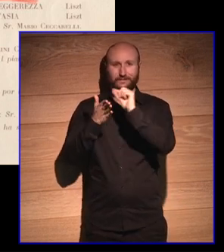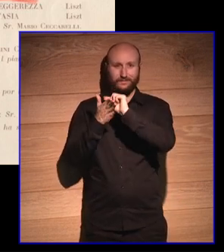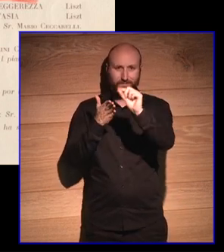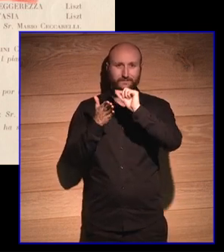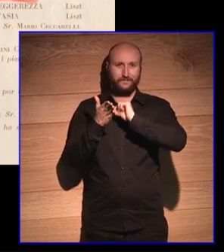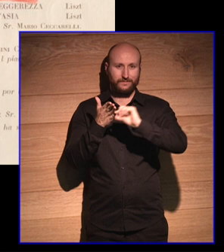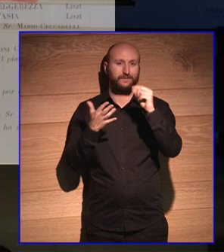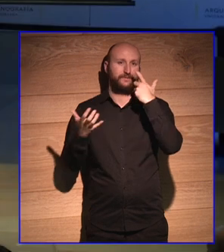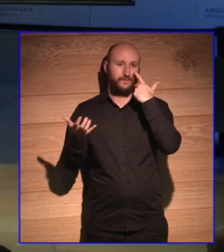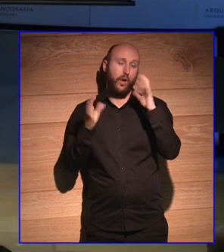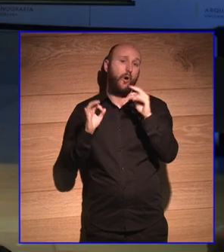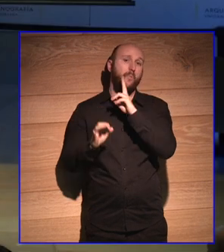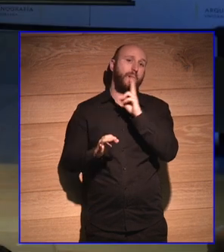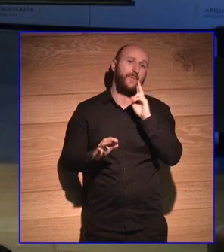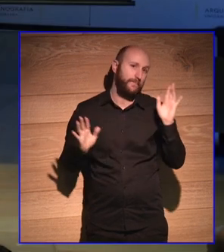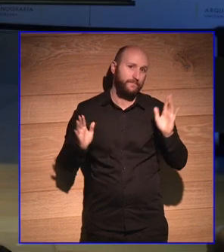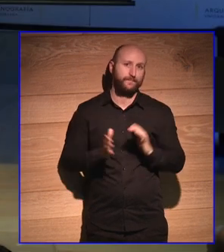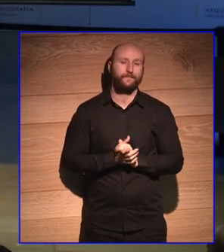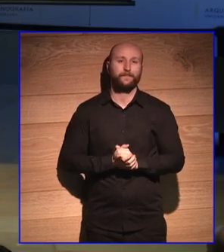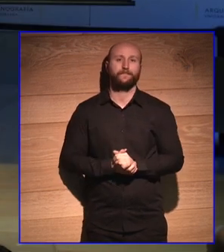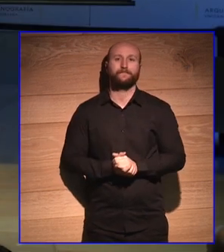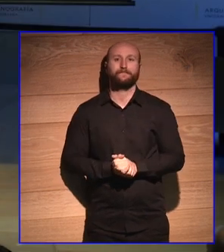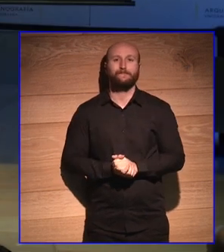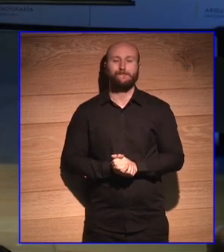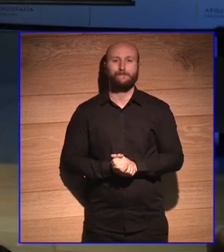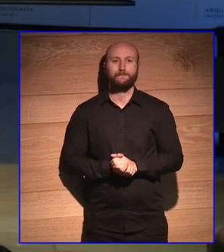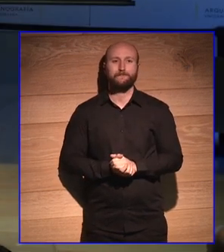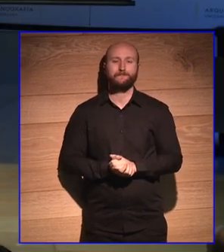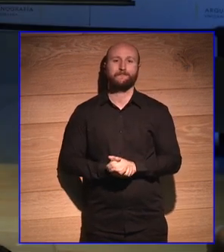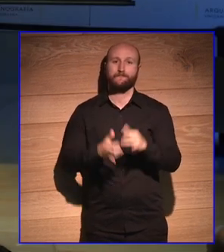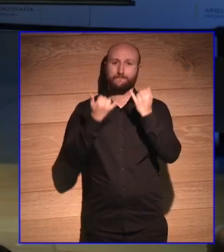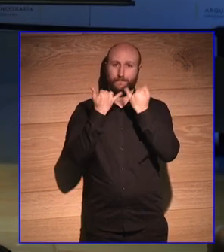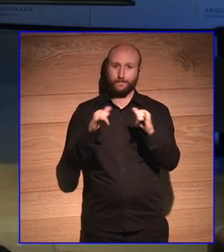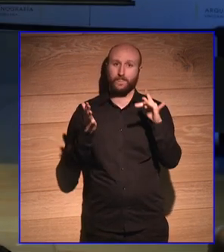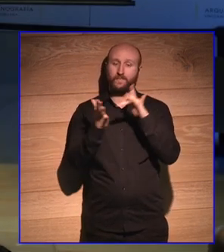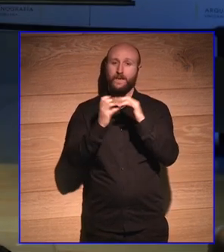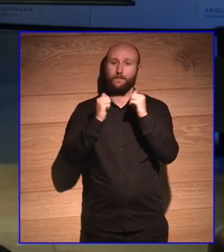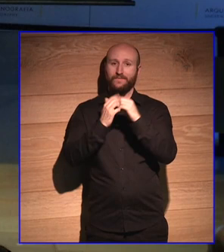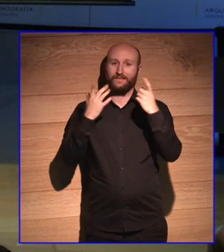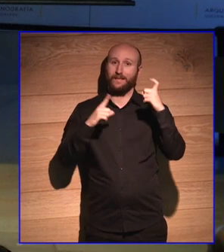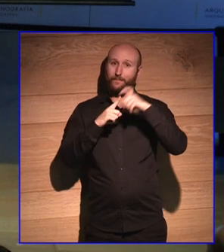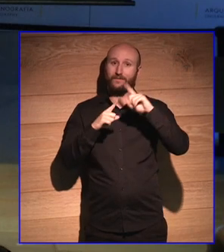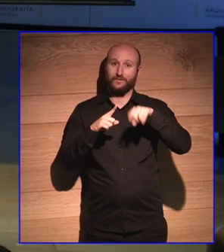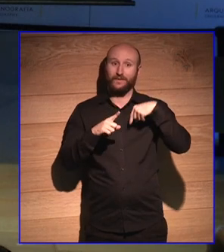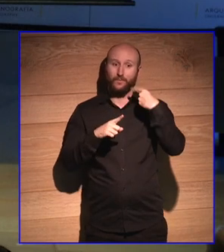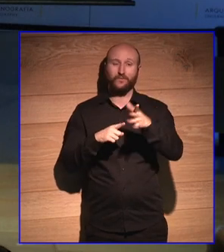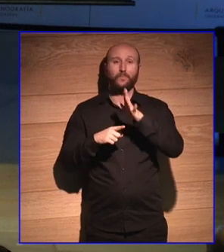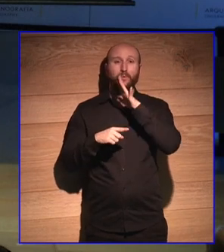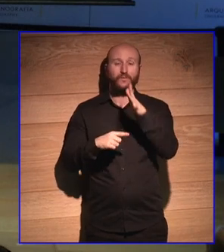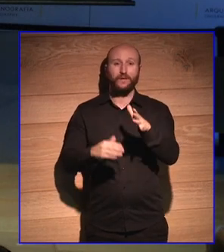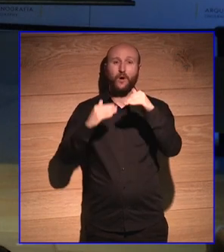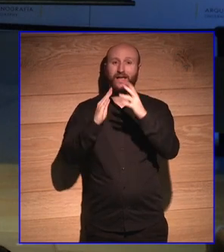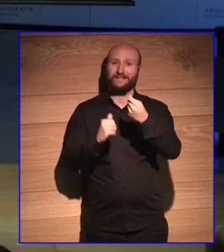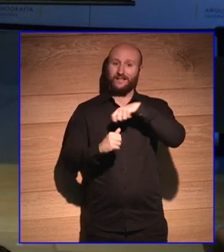propia la propia madre de maría de pablos tras el evento del 26 de mayo con motivo de la inauguración de la casa de españa en